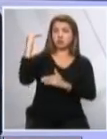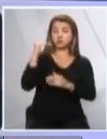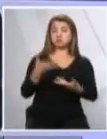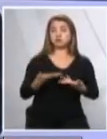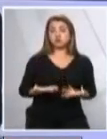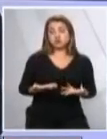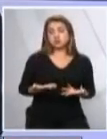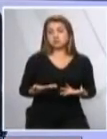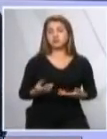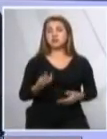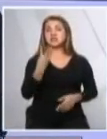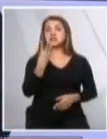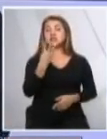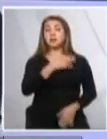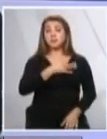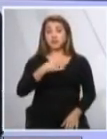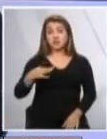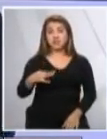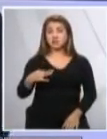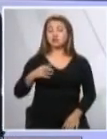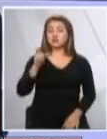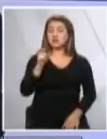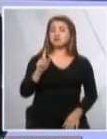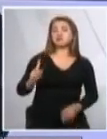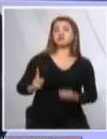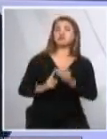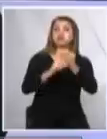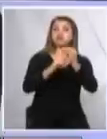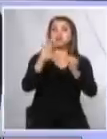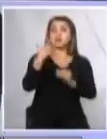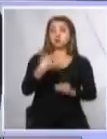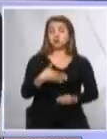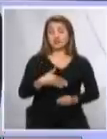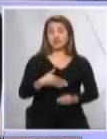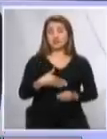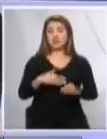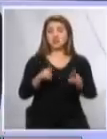tanto, tres ministros que eran fundamentales en el diseño, digamos,